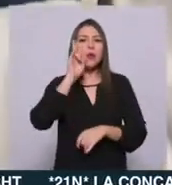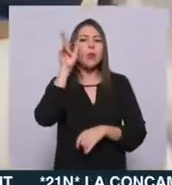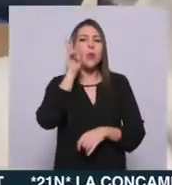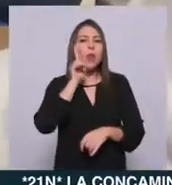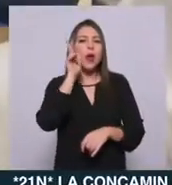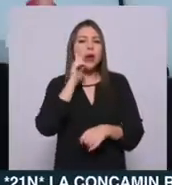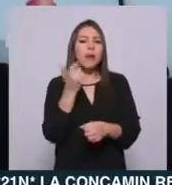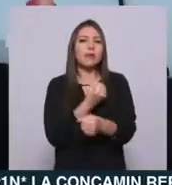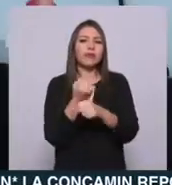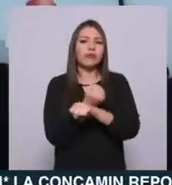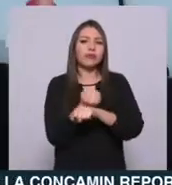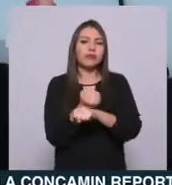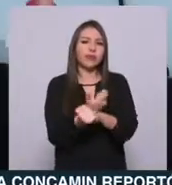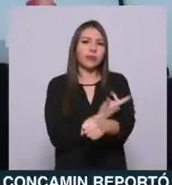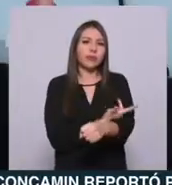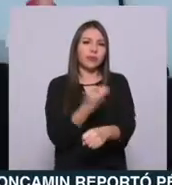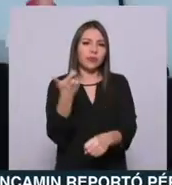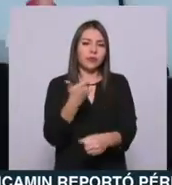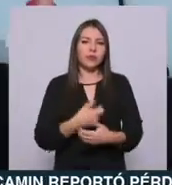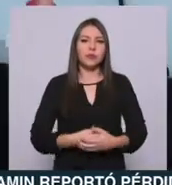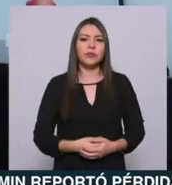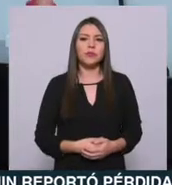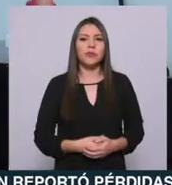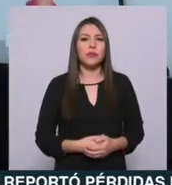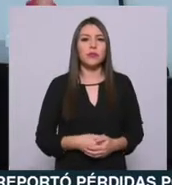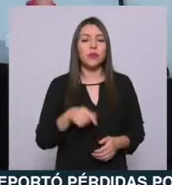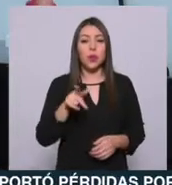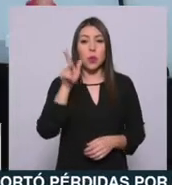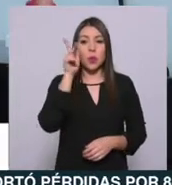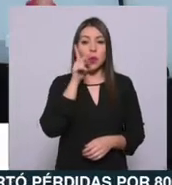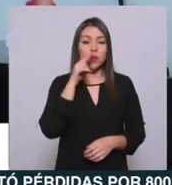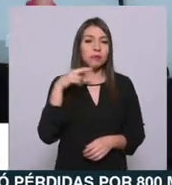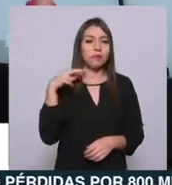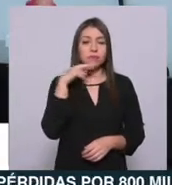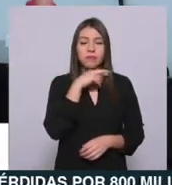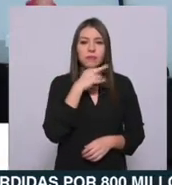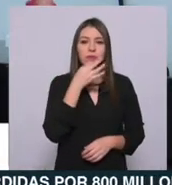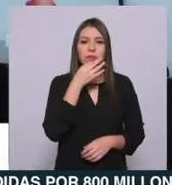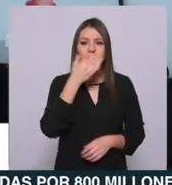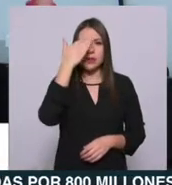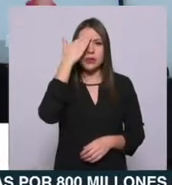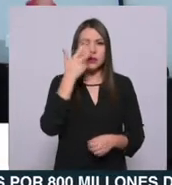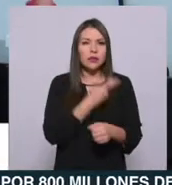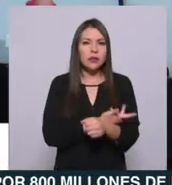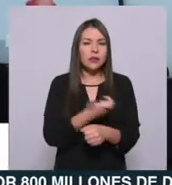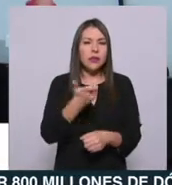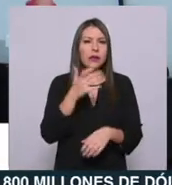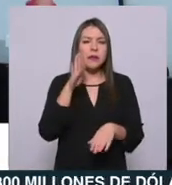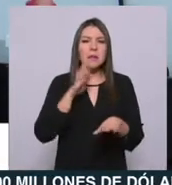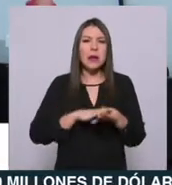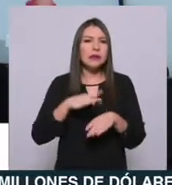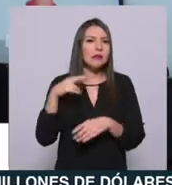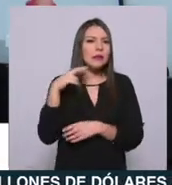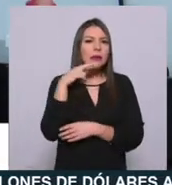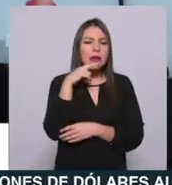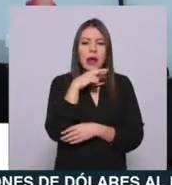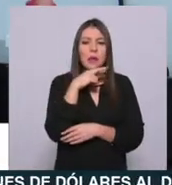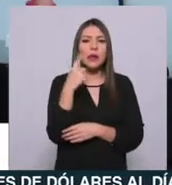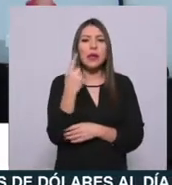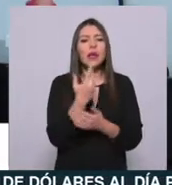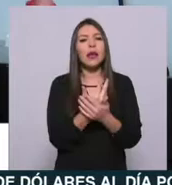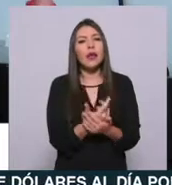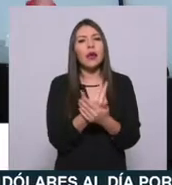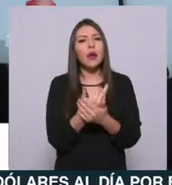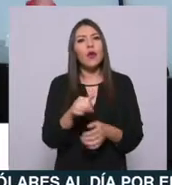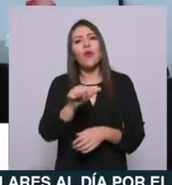prueba. La prueba rápida nos permite a nosotros tener un diagnóstico más prontamente que si esperáramos otro tipo